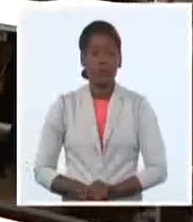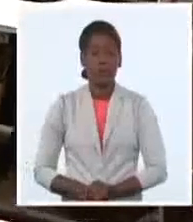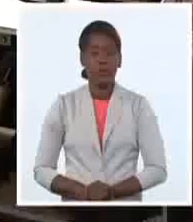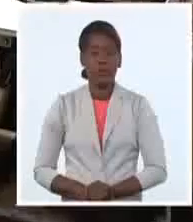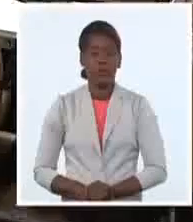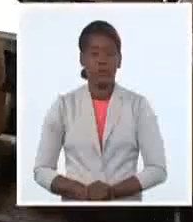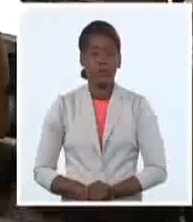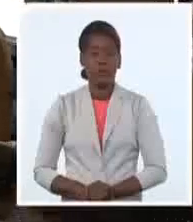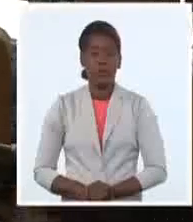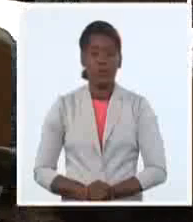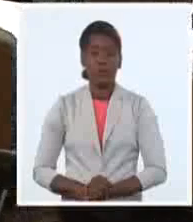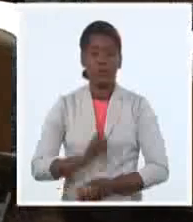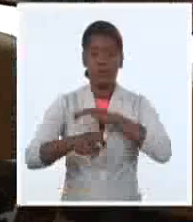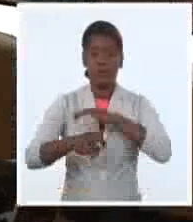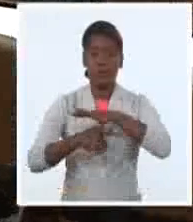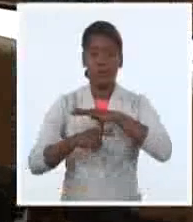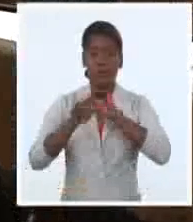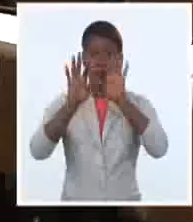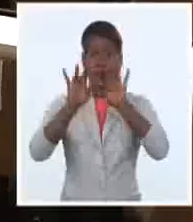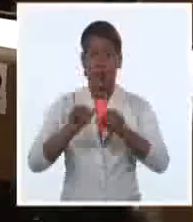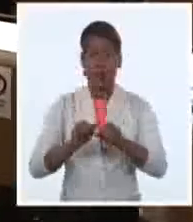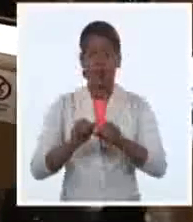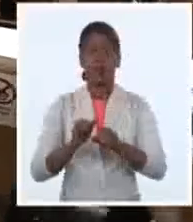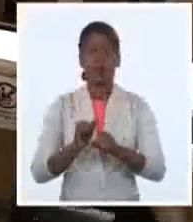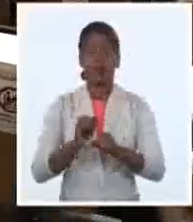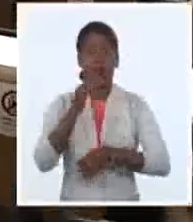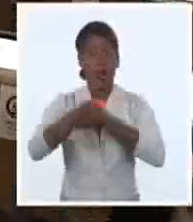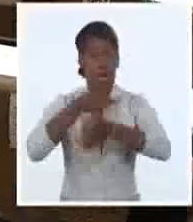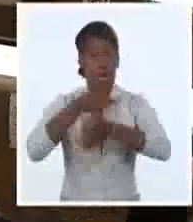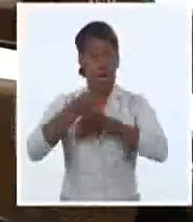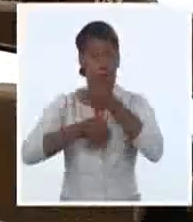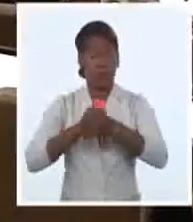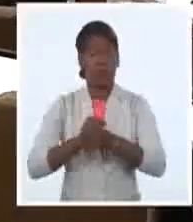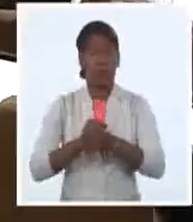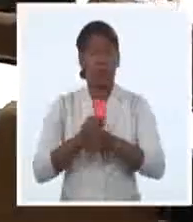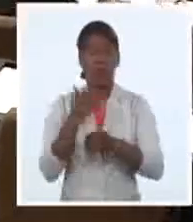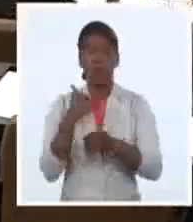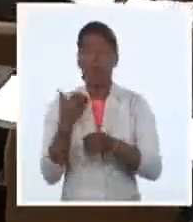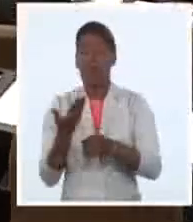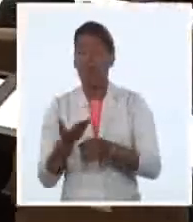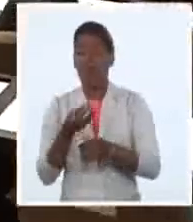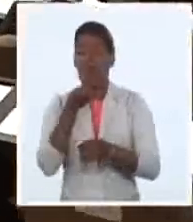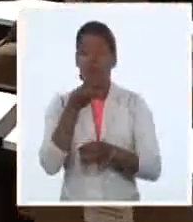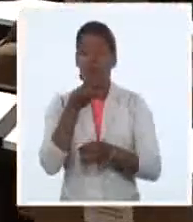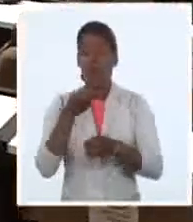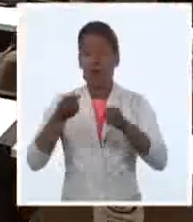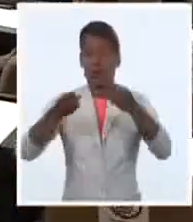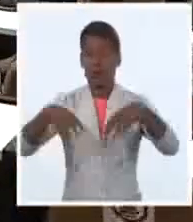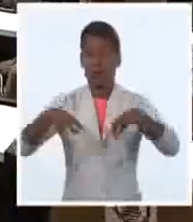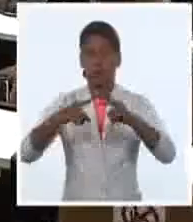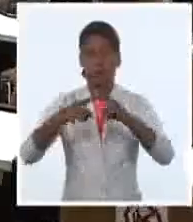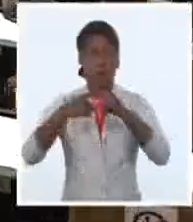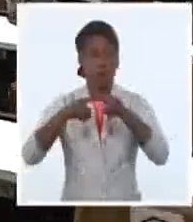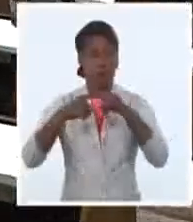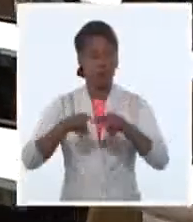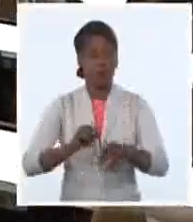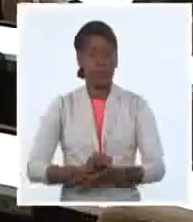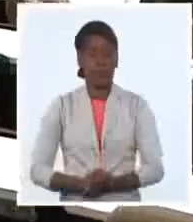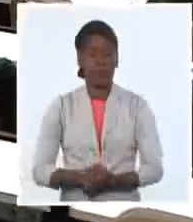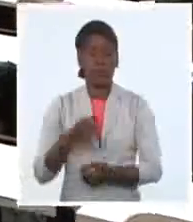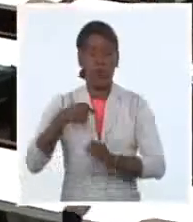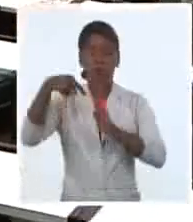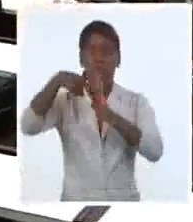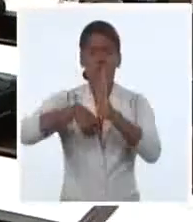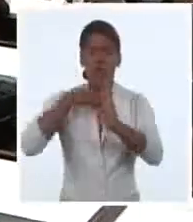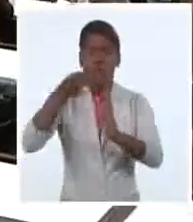Gil explicó ampliamente en su intervención las causas y posibles soluciones de este problema. No voy a profundizar en